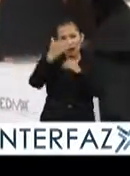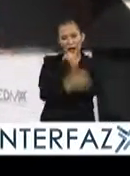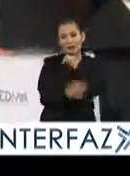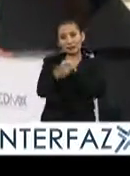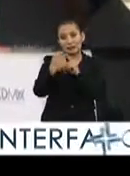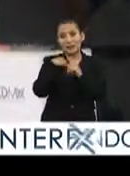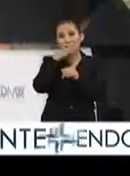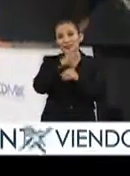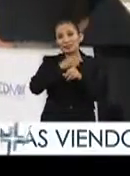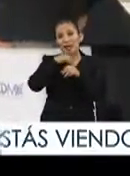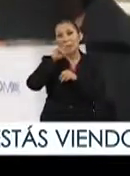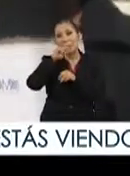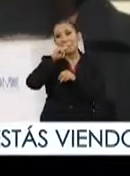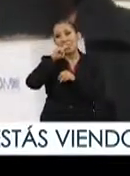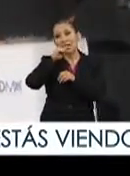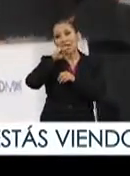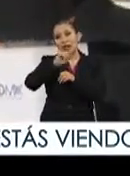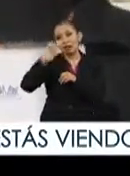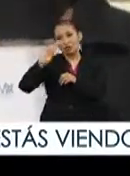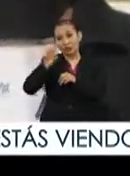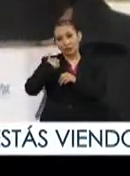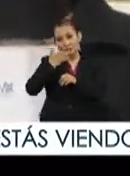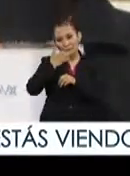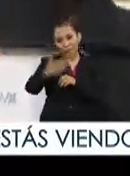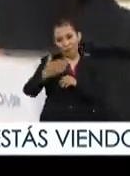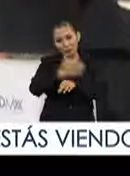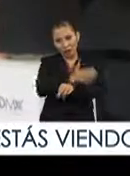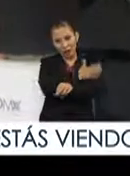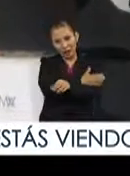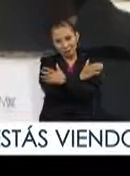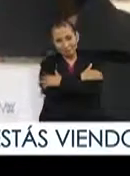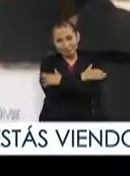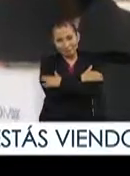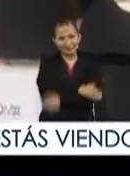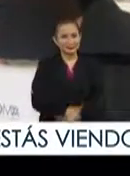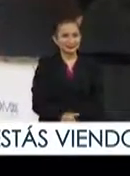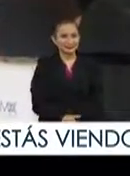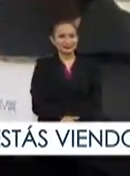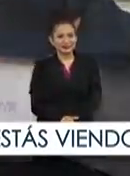de esta gran fiesta panamericana universitaria. Que estén muy bien, compañeros, un abrazo.